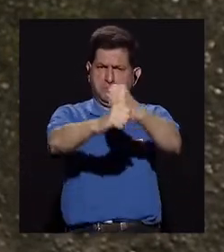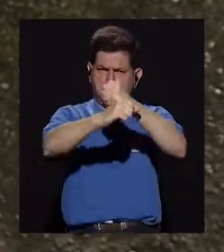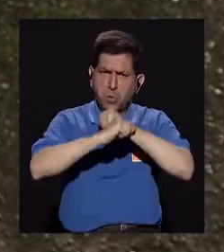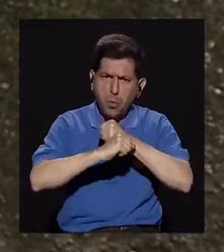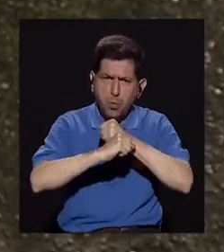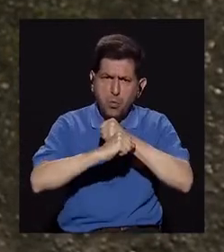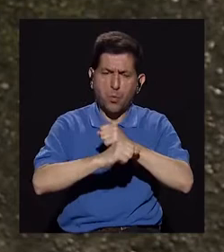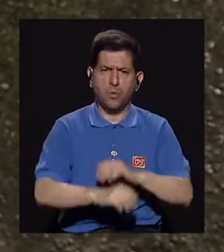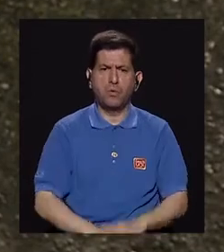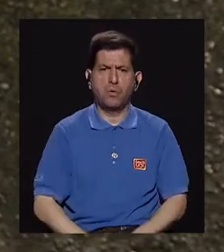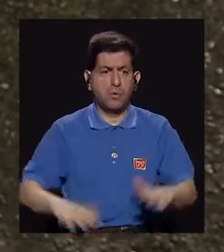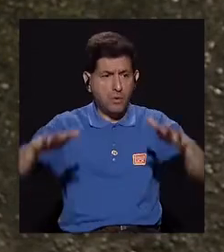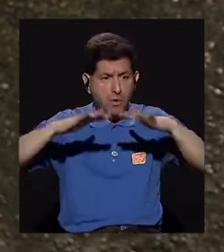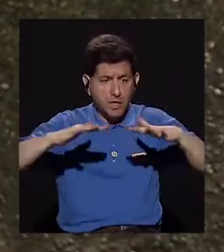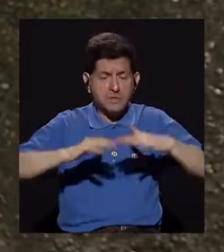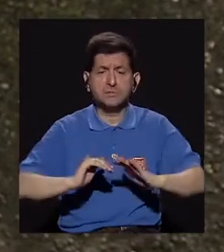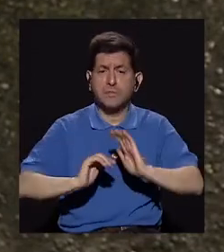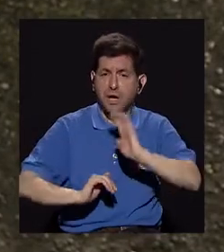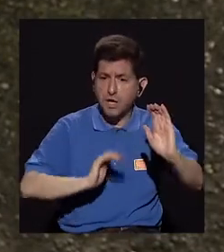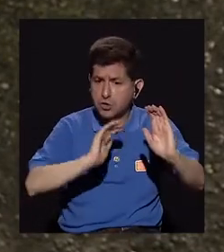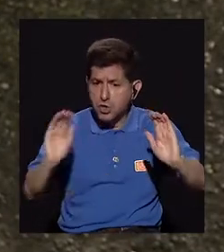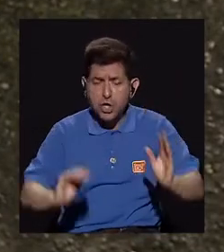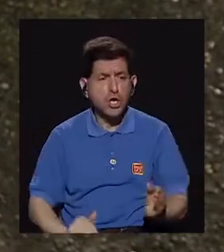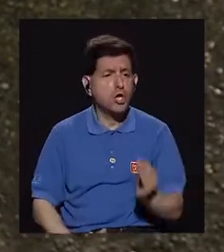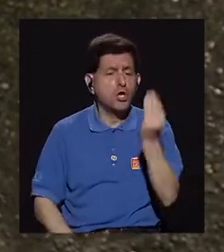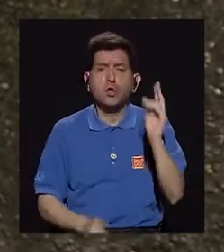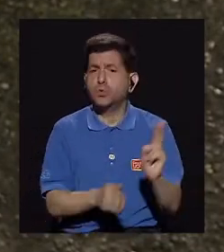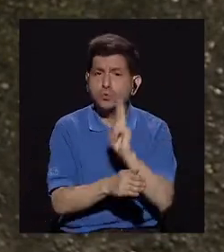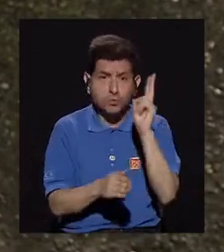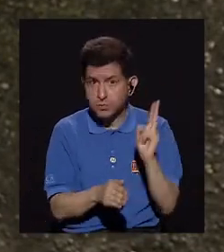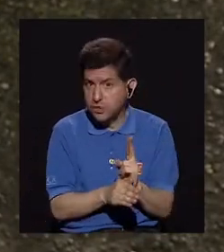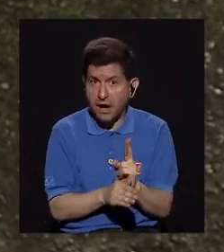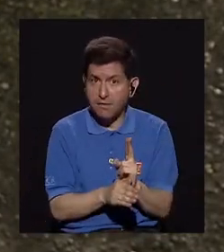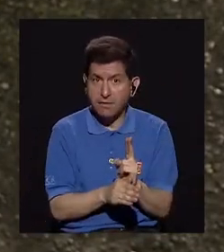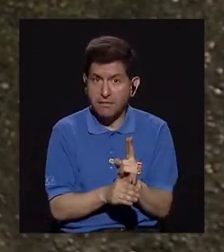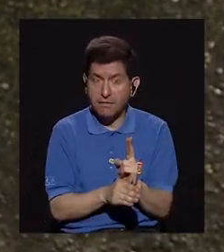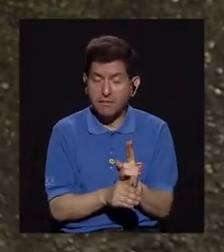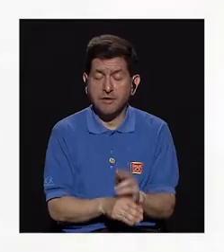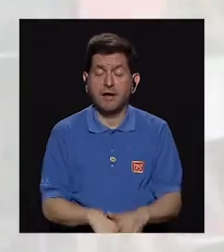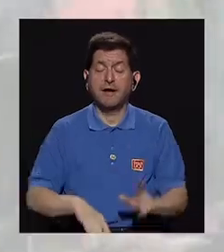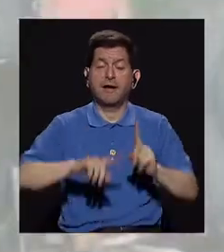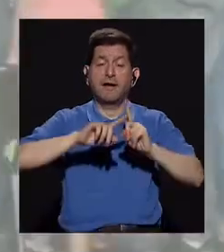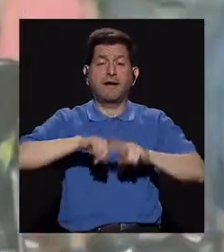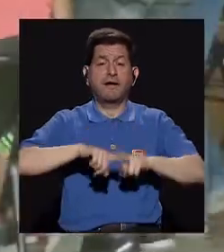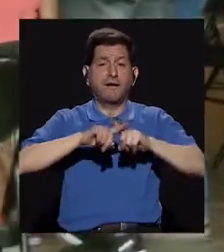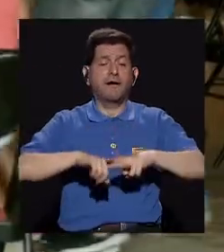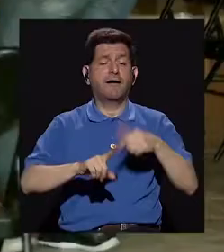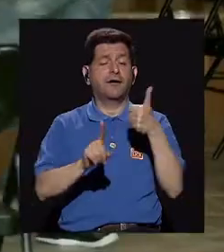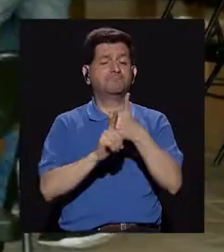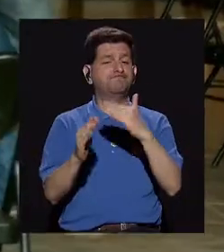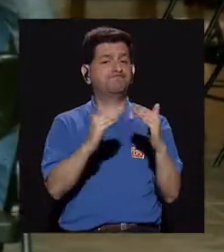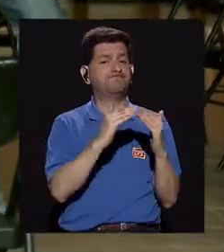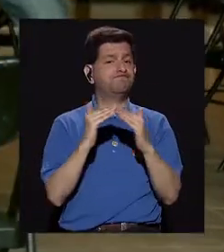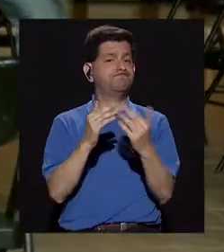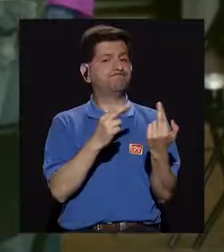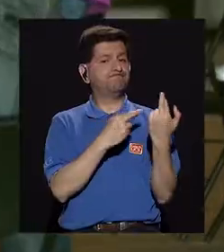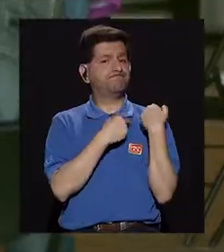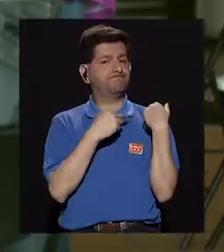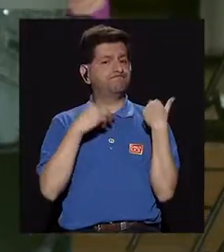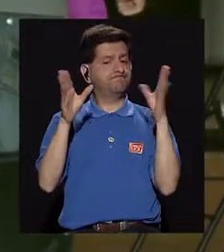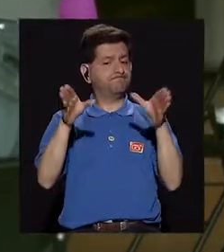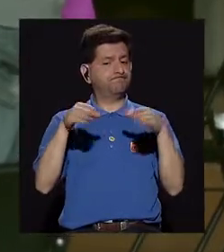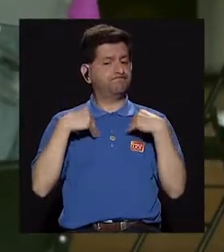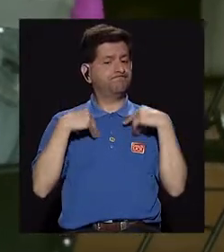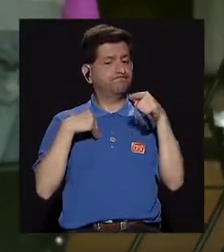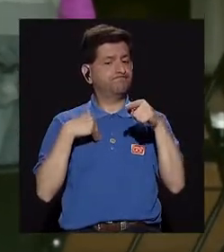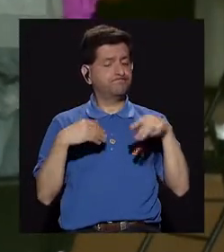seguro, sea un espacio para los niños, para los jóvenes, etc., depende de las mismas comunidades responsabilizarse